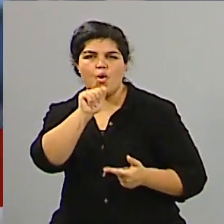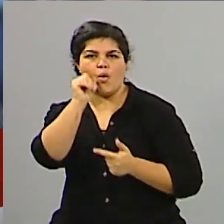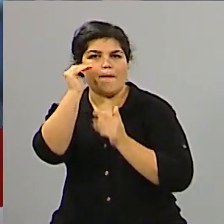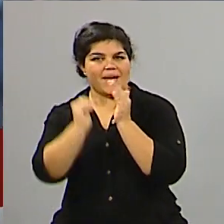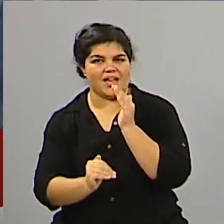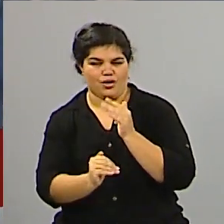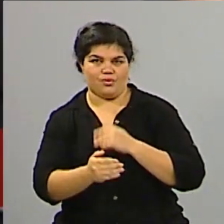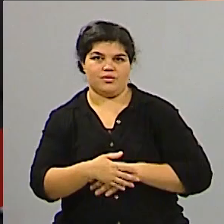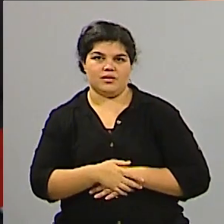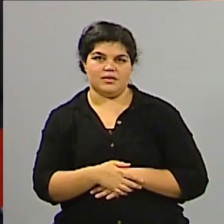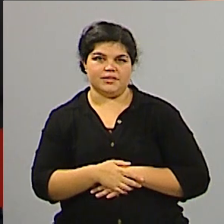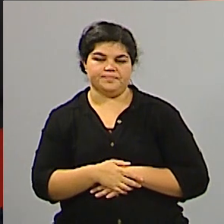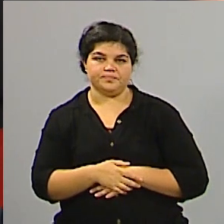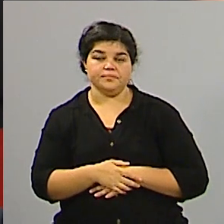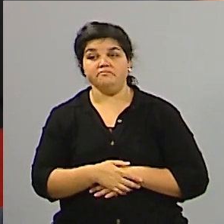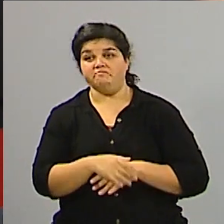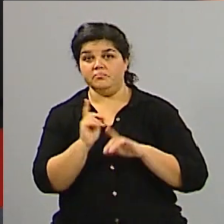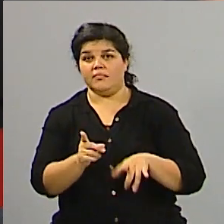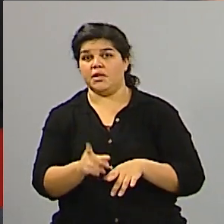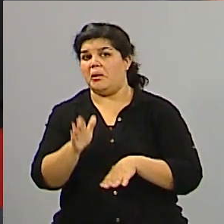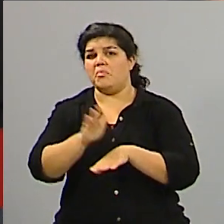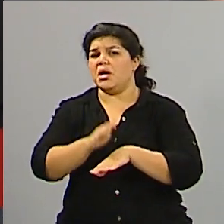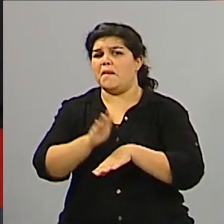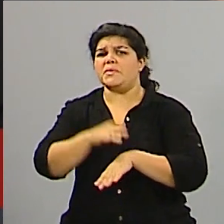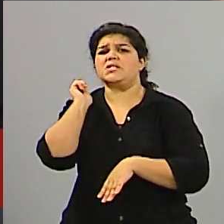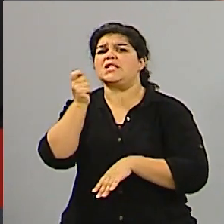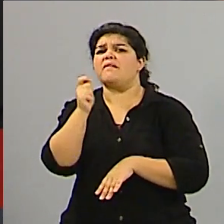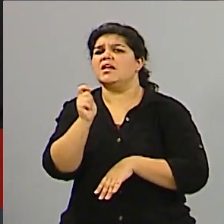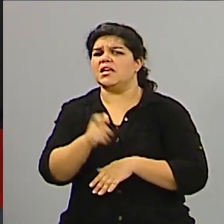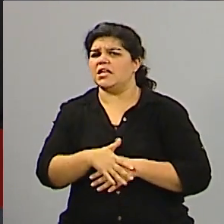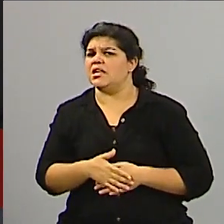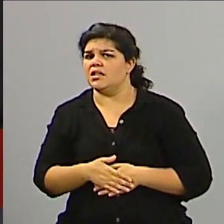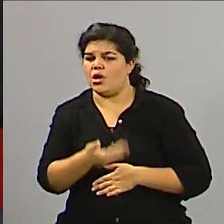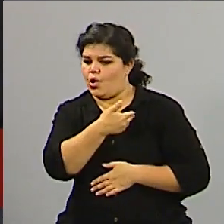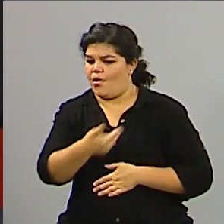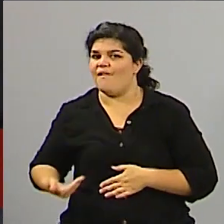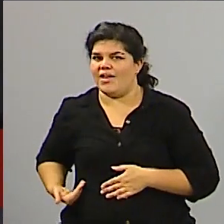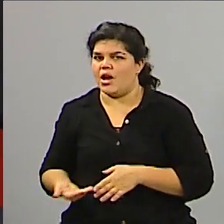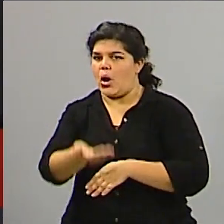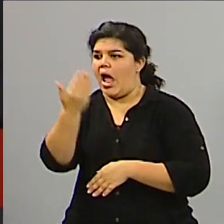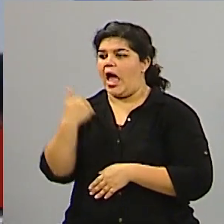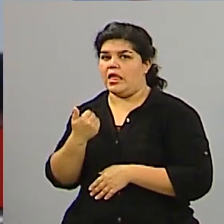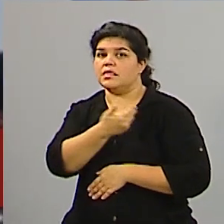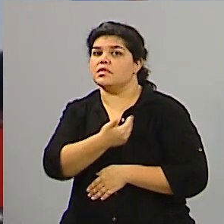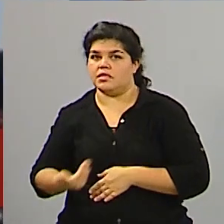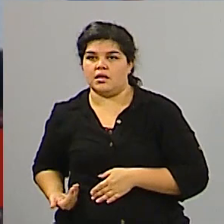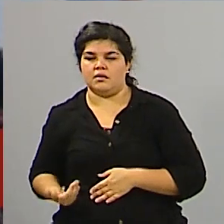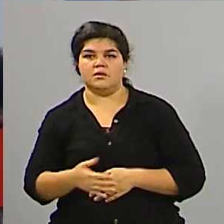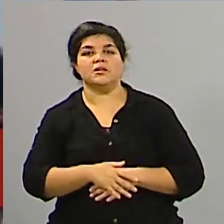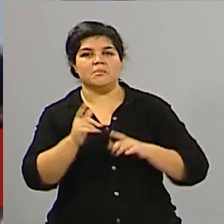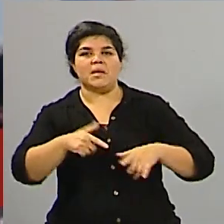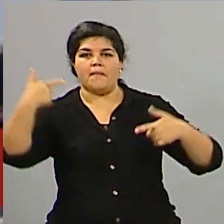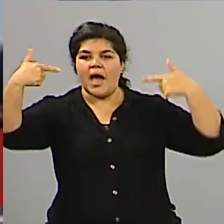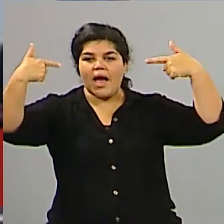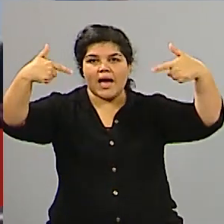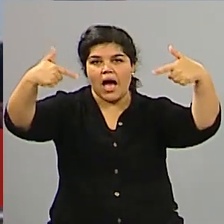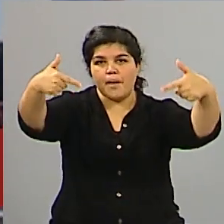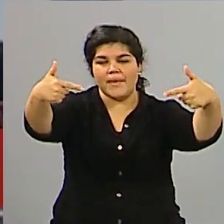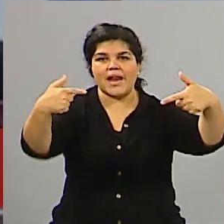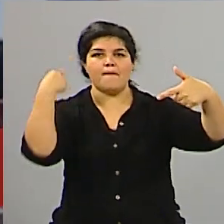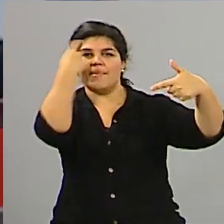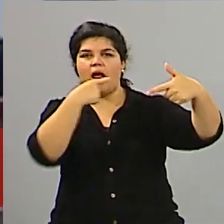escuela, el padre terminaba la secundaria y ya el nieto era universitario. Estamos en decrecimiento y eso no